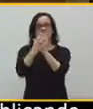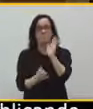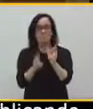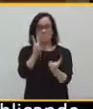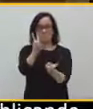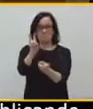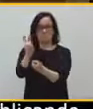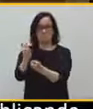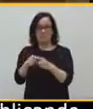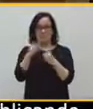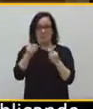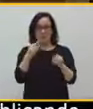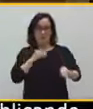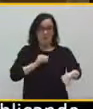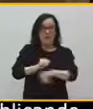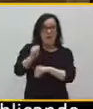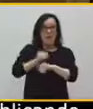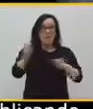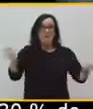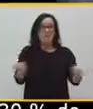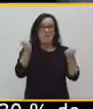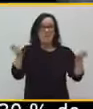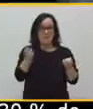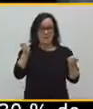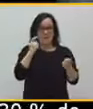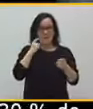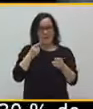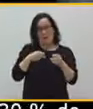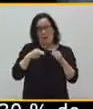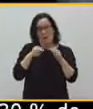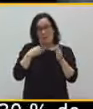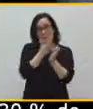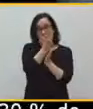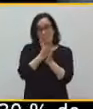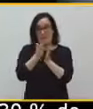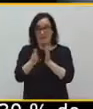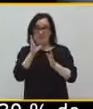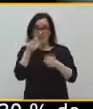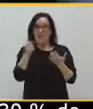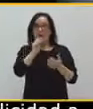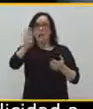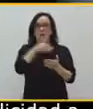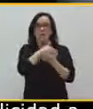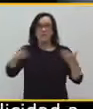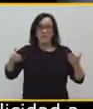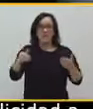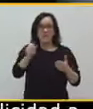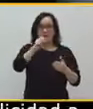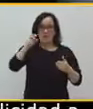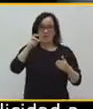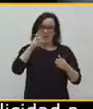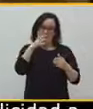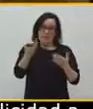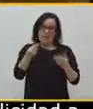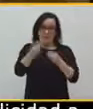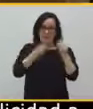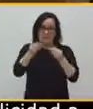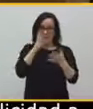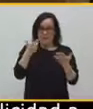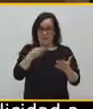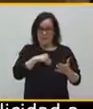que inviertan en publicidad en esos mismos medios amigos. 14.000 euros de inversión publicitaria anual hay en España. Estamos hablando de que están ustedes